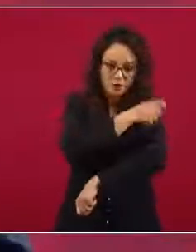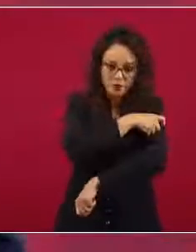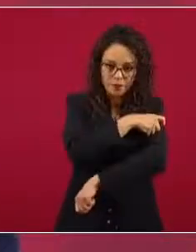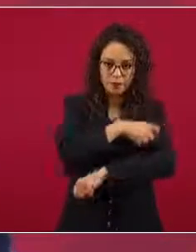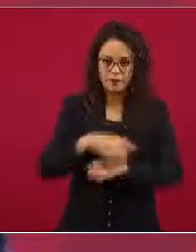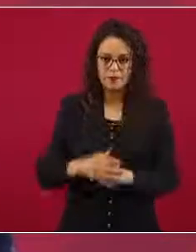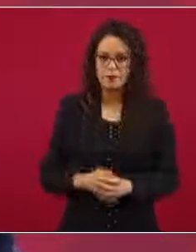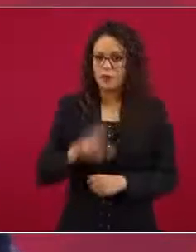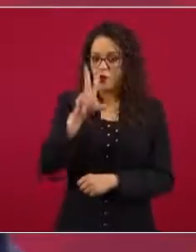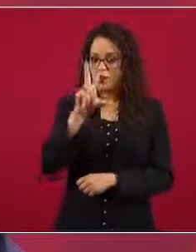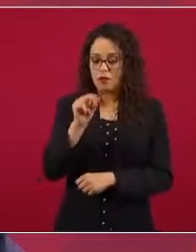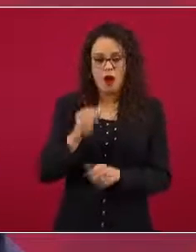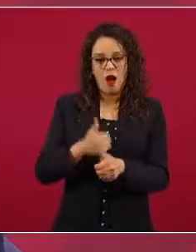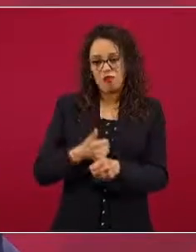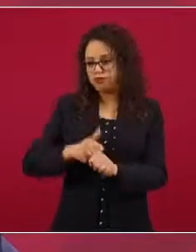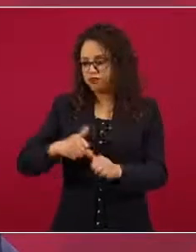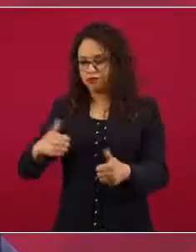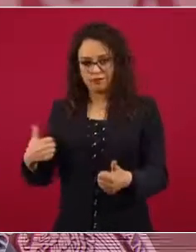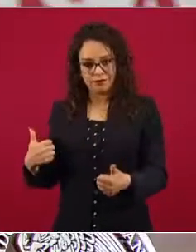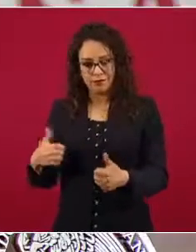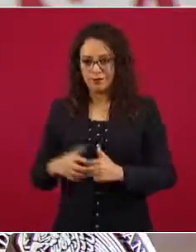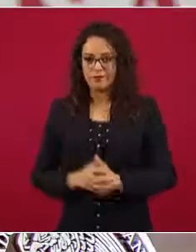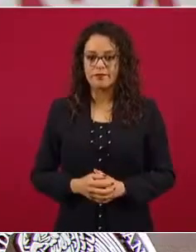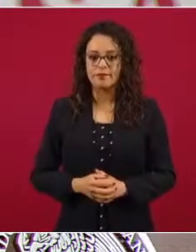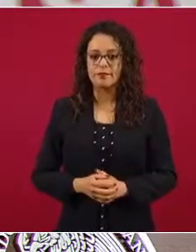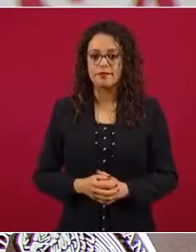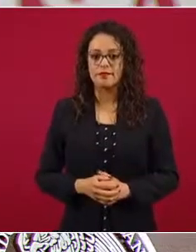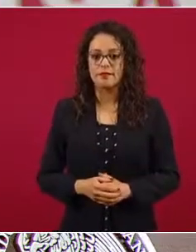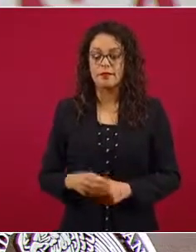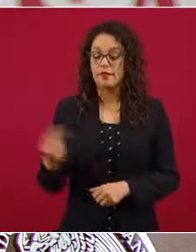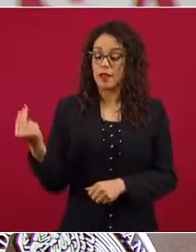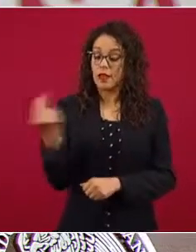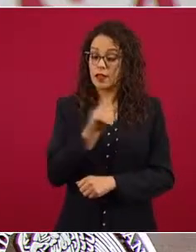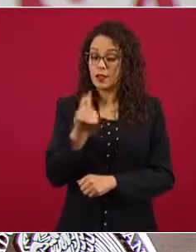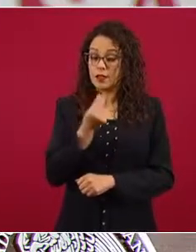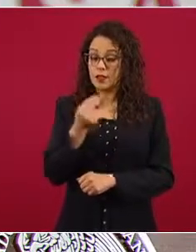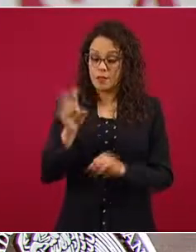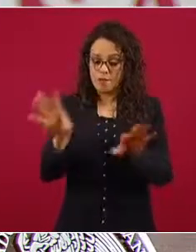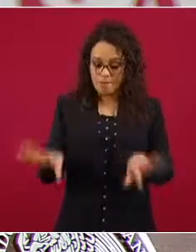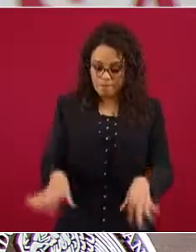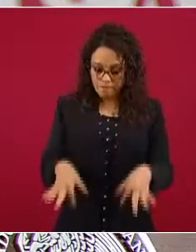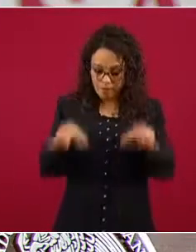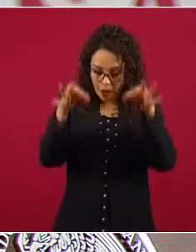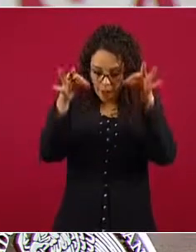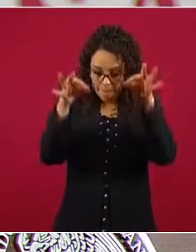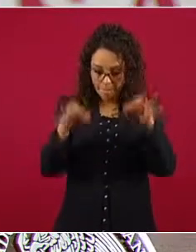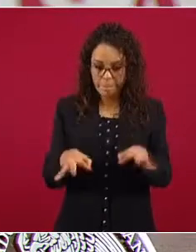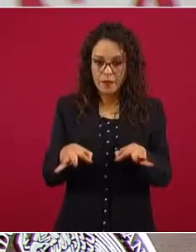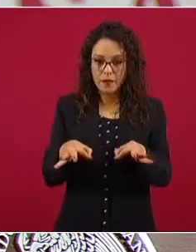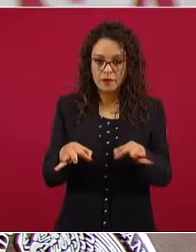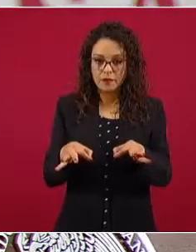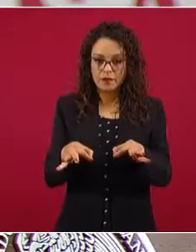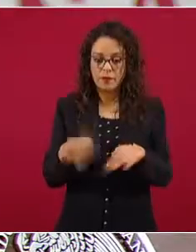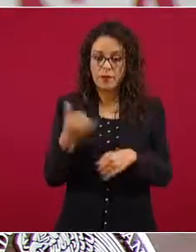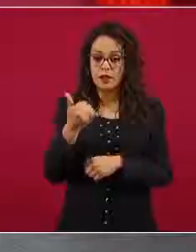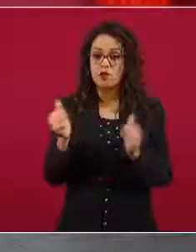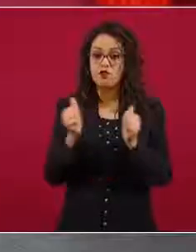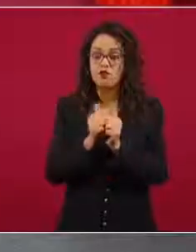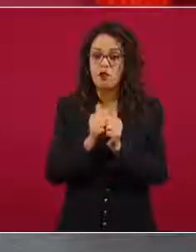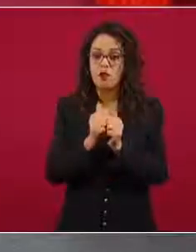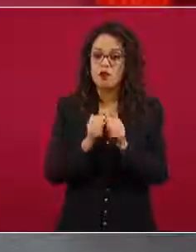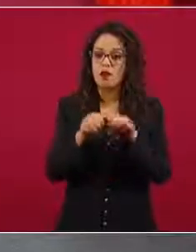que se actúe con rectitud y con equidad. Y